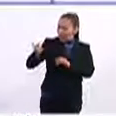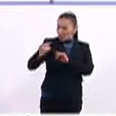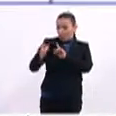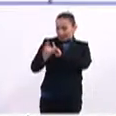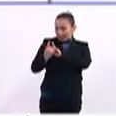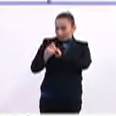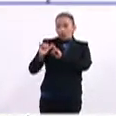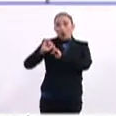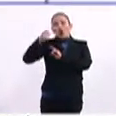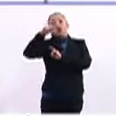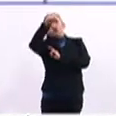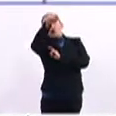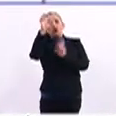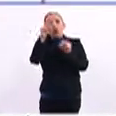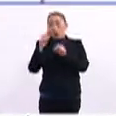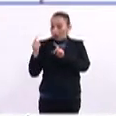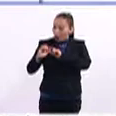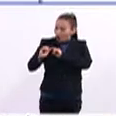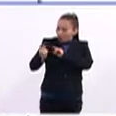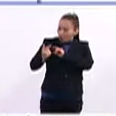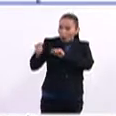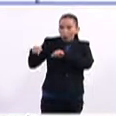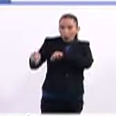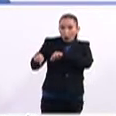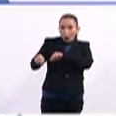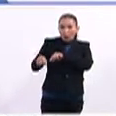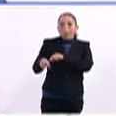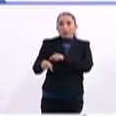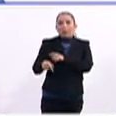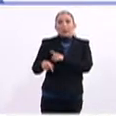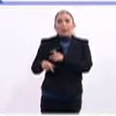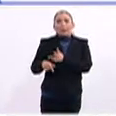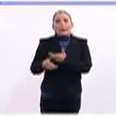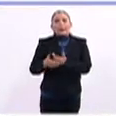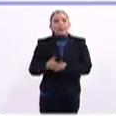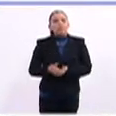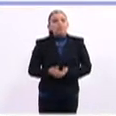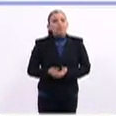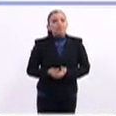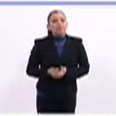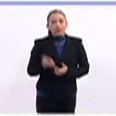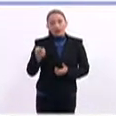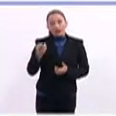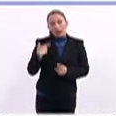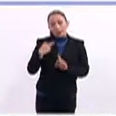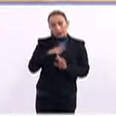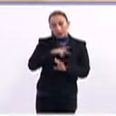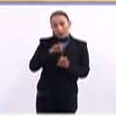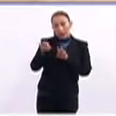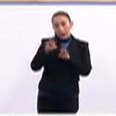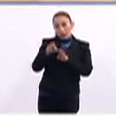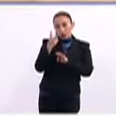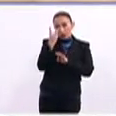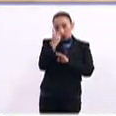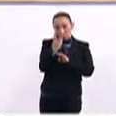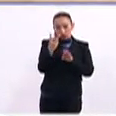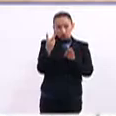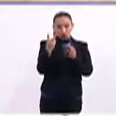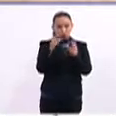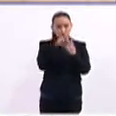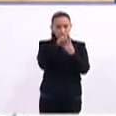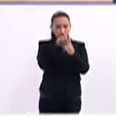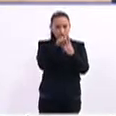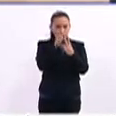al ladito, no el otro sin nombre, ¿no? En ese sentido, mi trabajo tiene